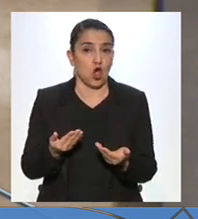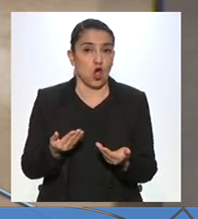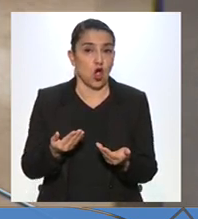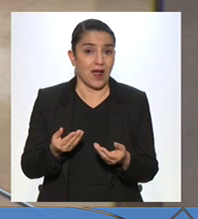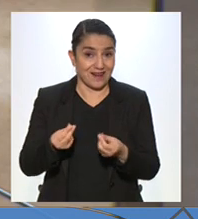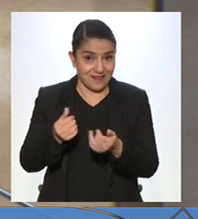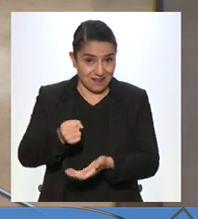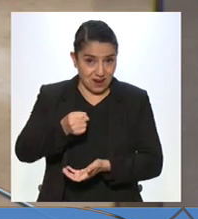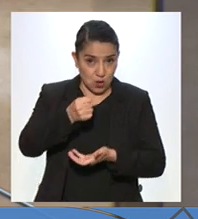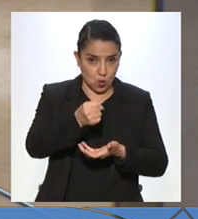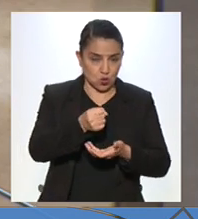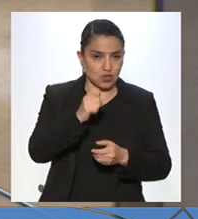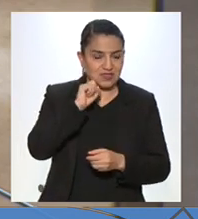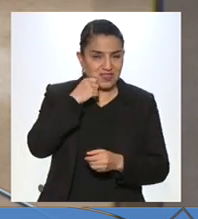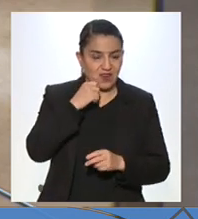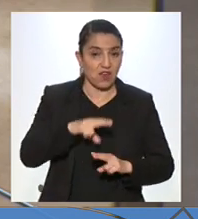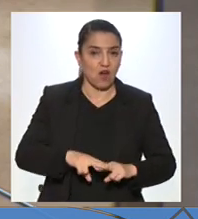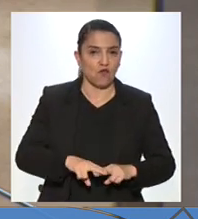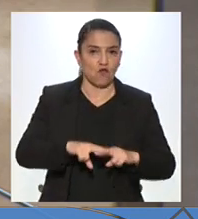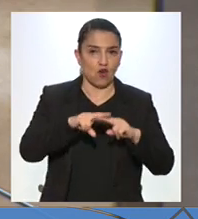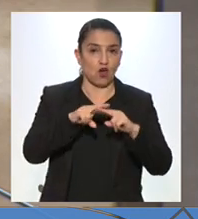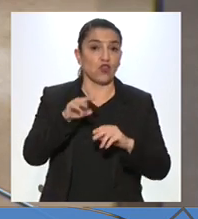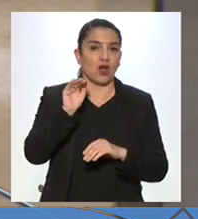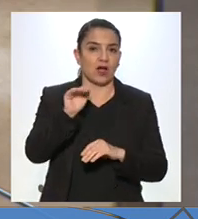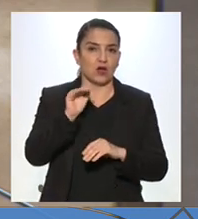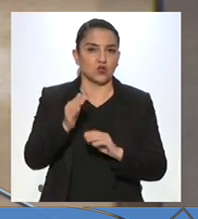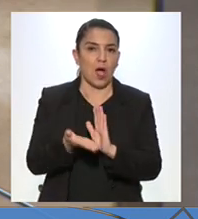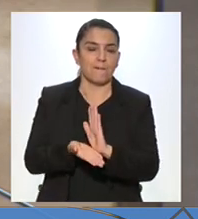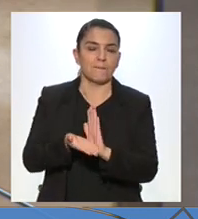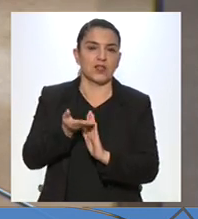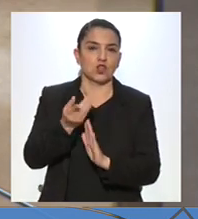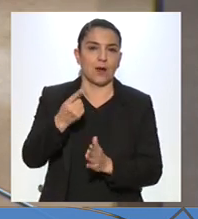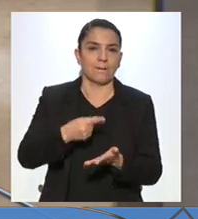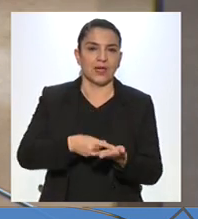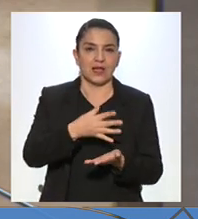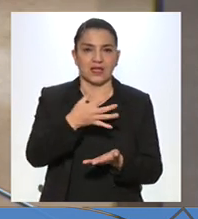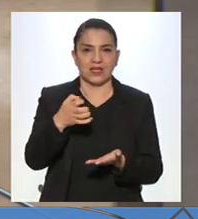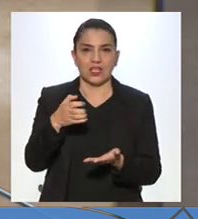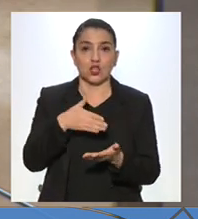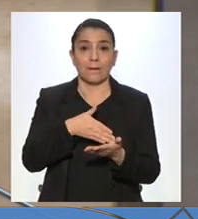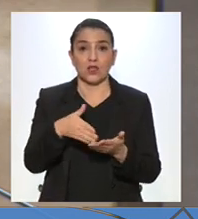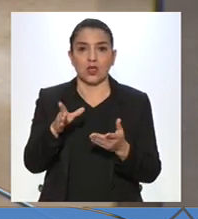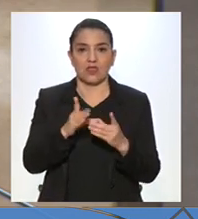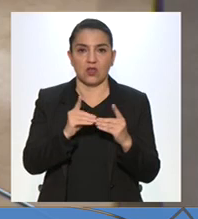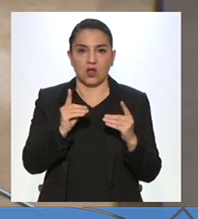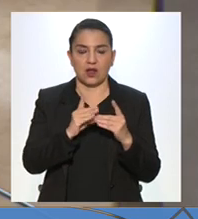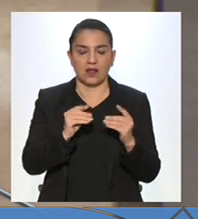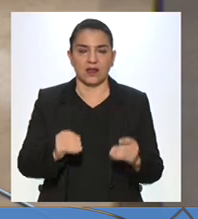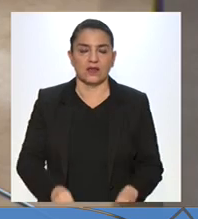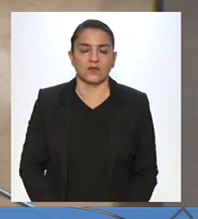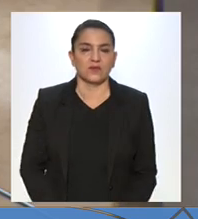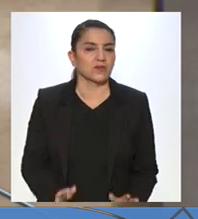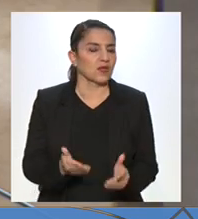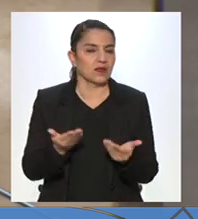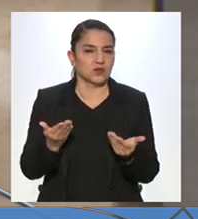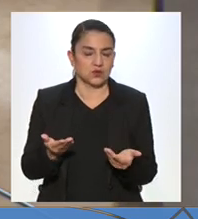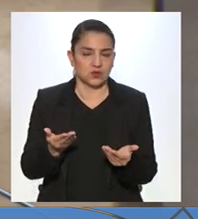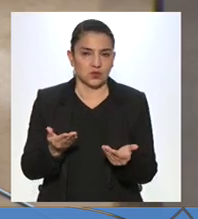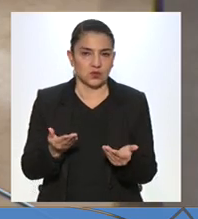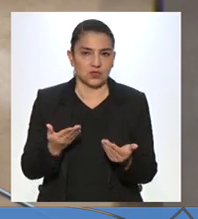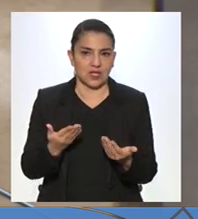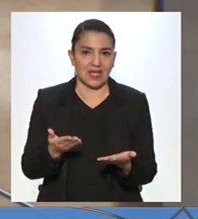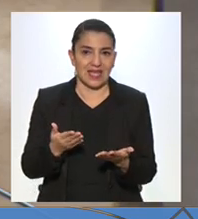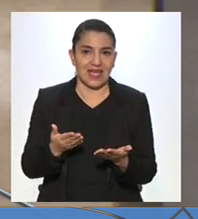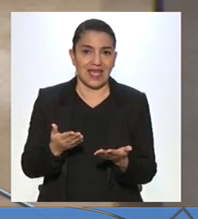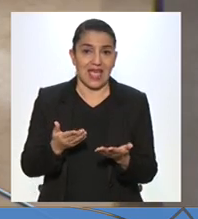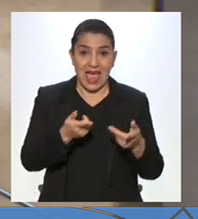significa que los fondos en esas cuentas han aumentado en el orden de 1.500 millones de dólares. Entonces, si bien la salida